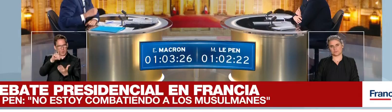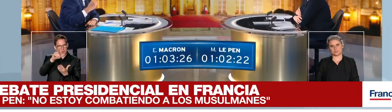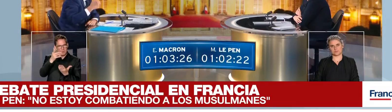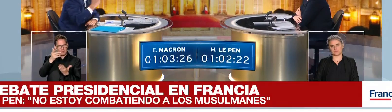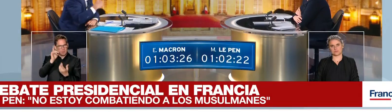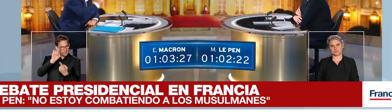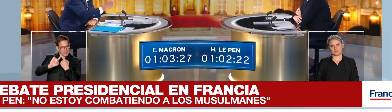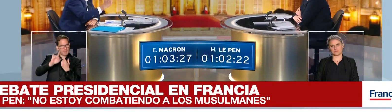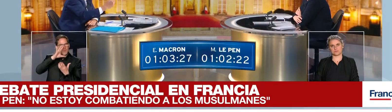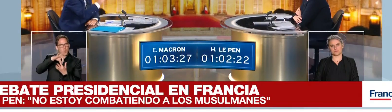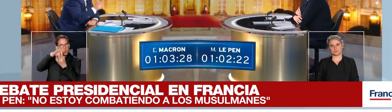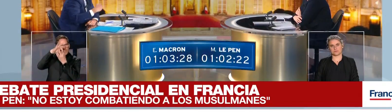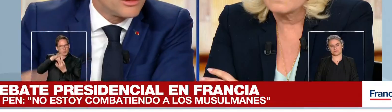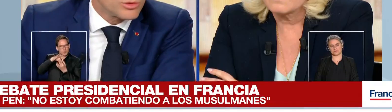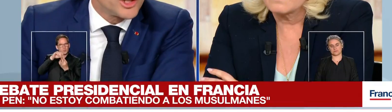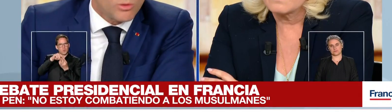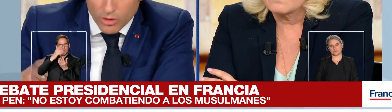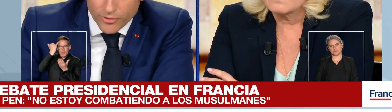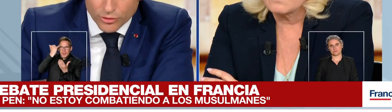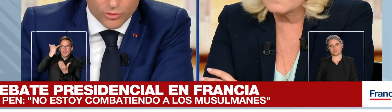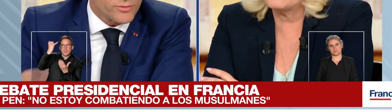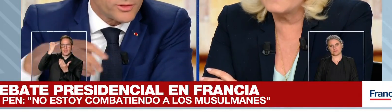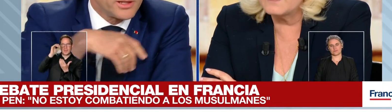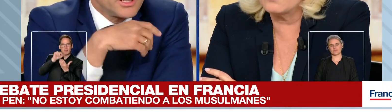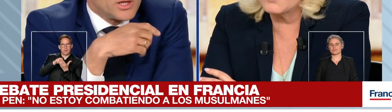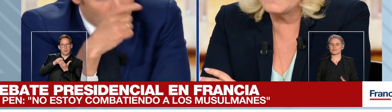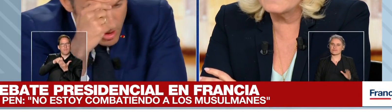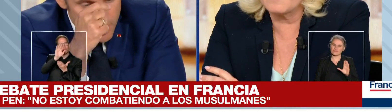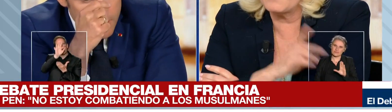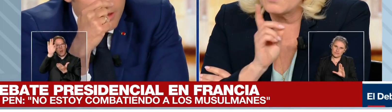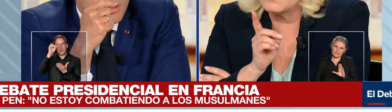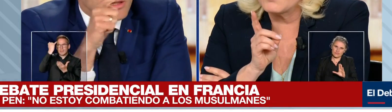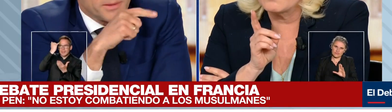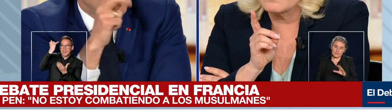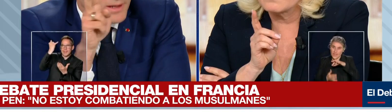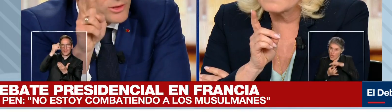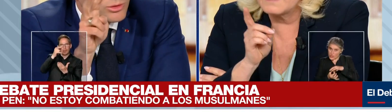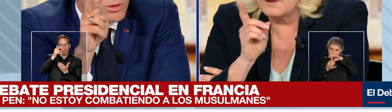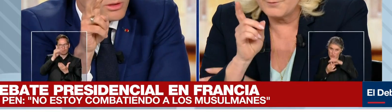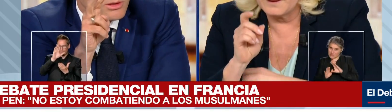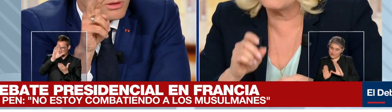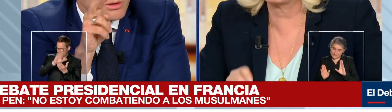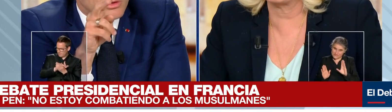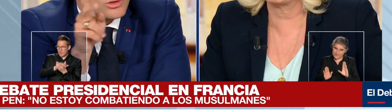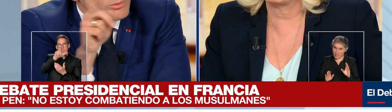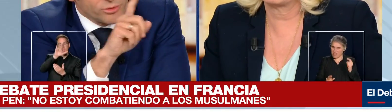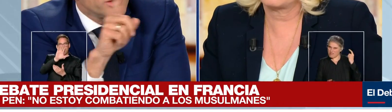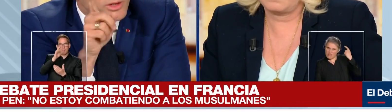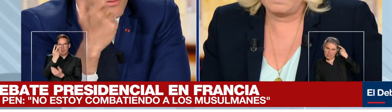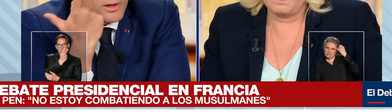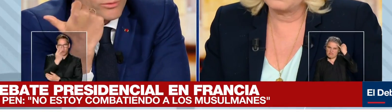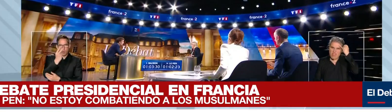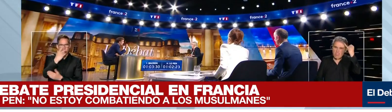Usted está hablando de religión, de ideología que utiliza una religión en Francia, en suelo francés. Es una ideología, no. Estamos hablando de los dos. Ahí es